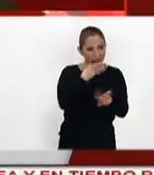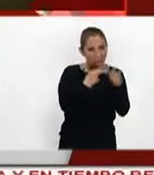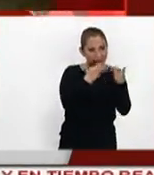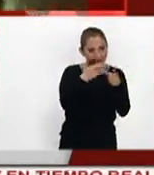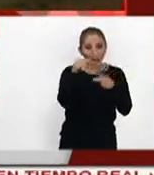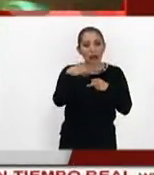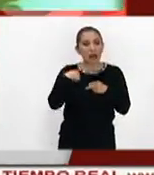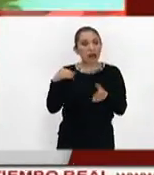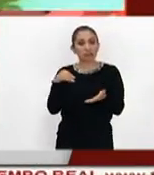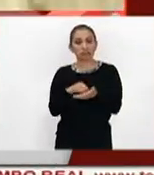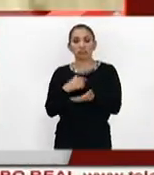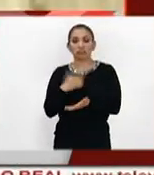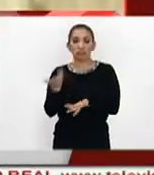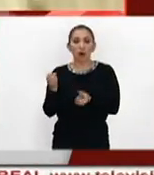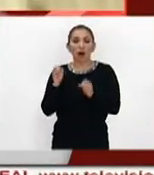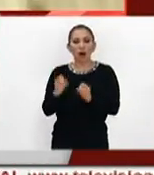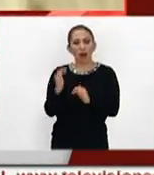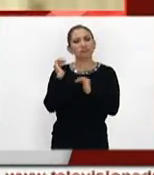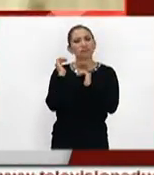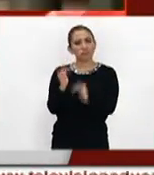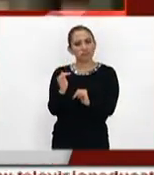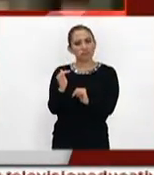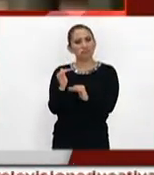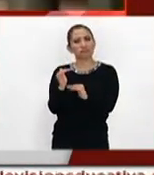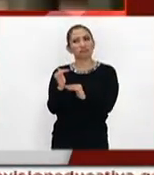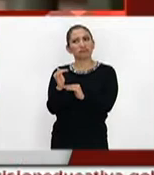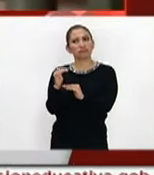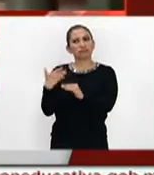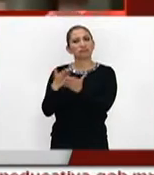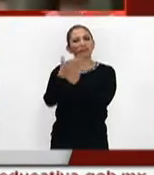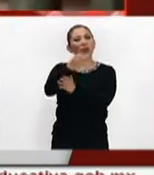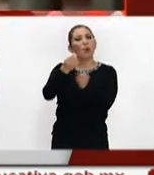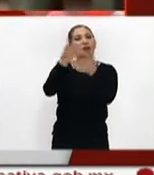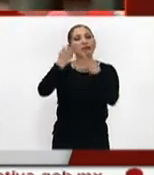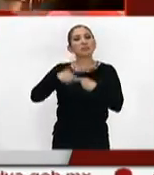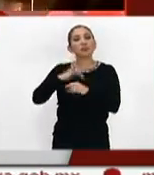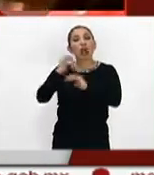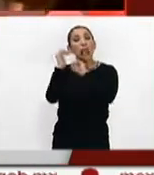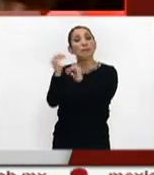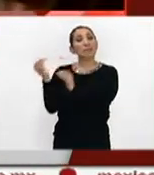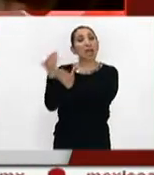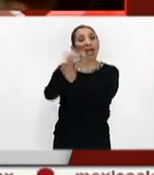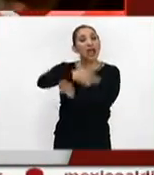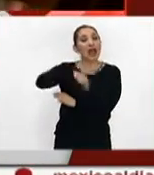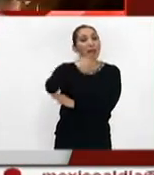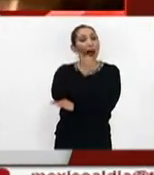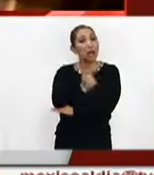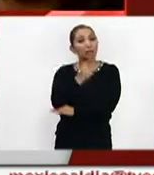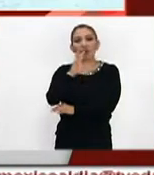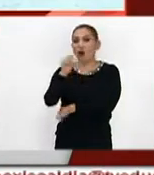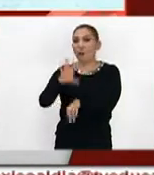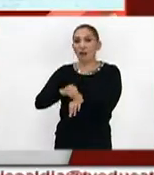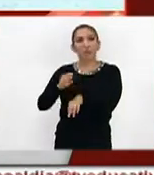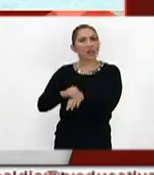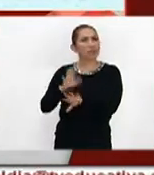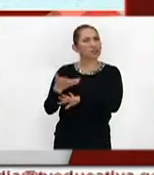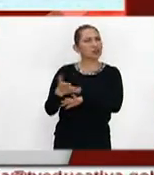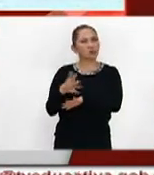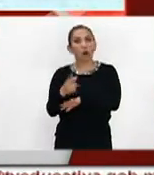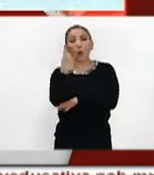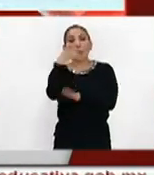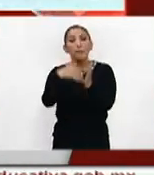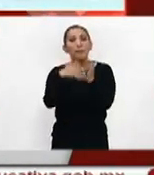se establecieron cuotas de entrada para los inmigrantes. No, se van a permitir entre